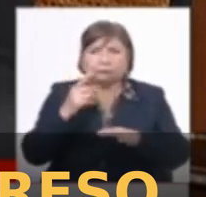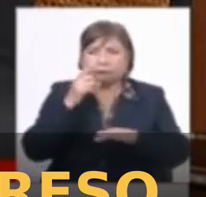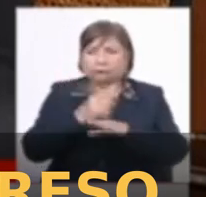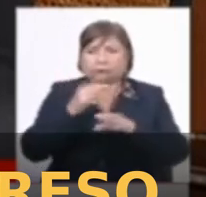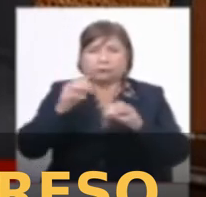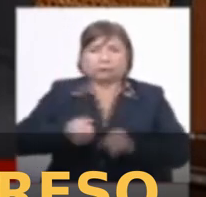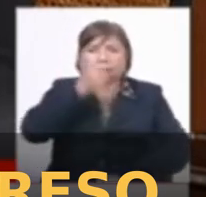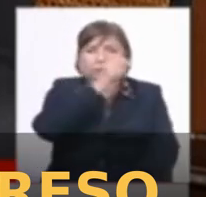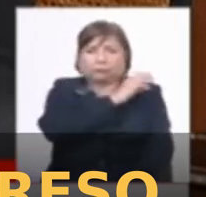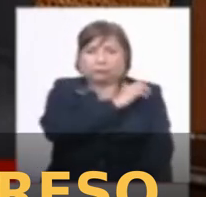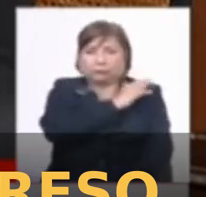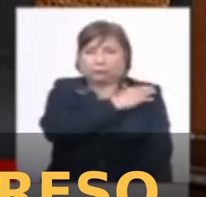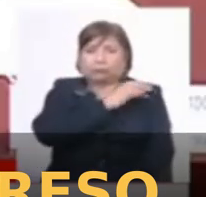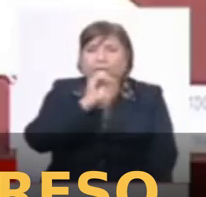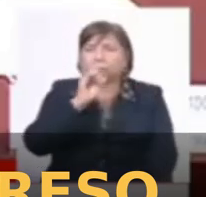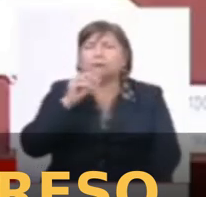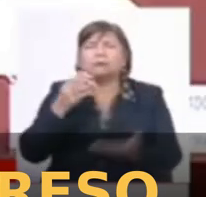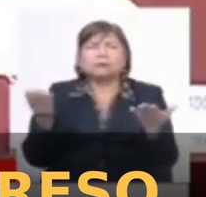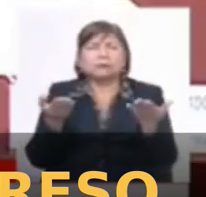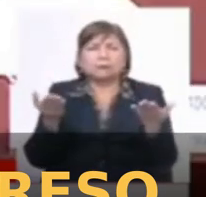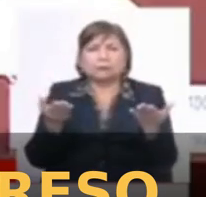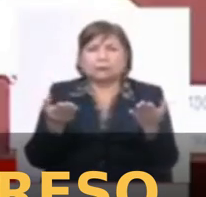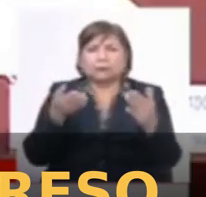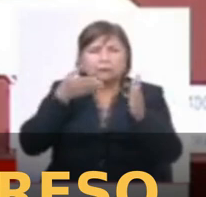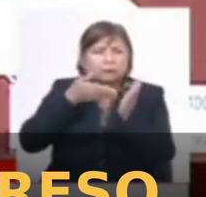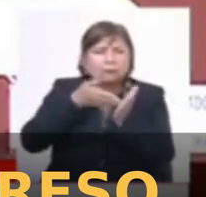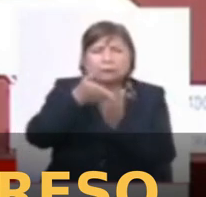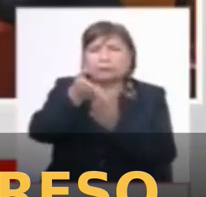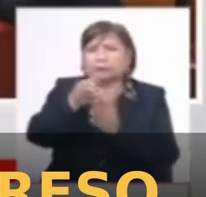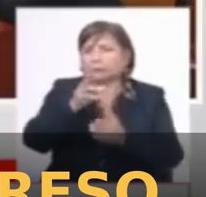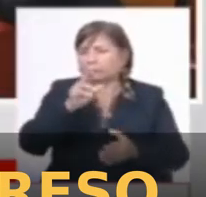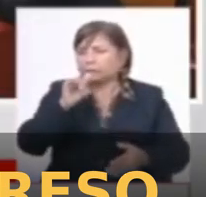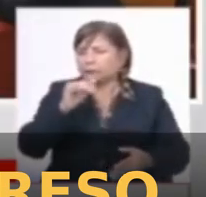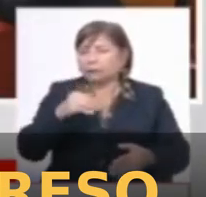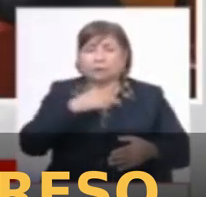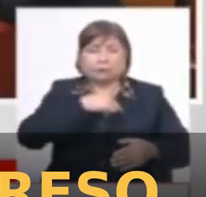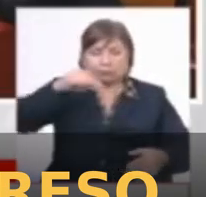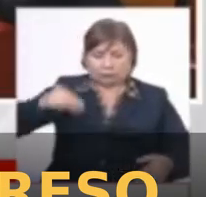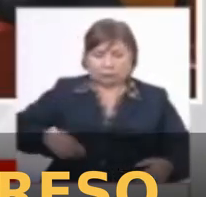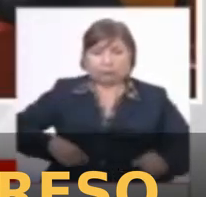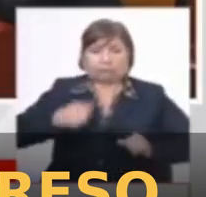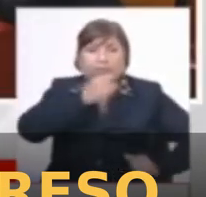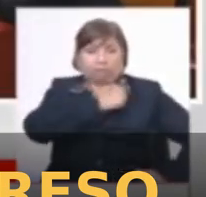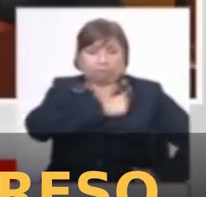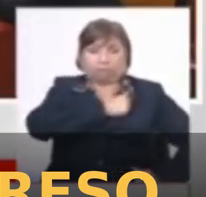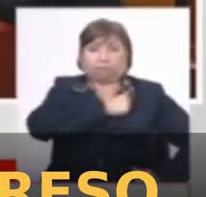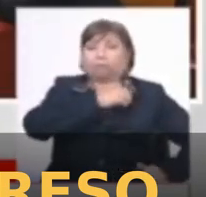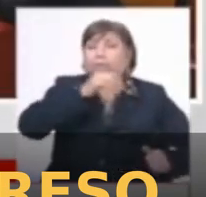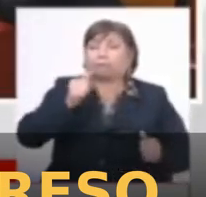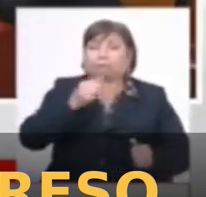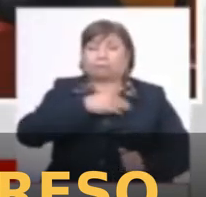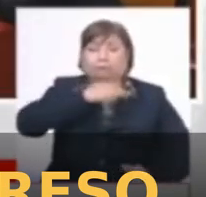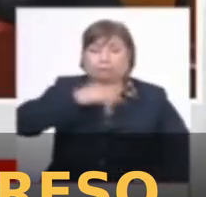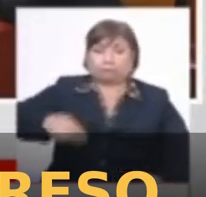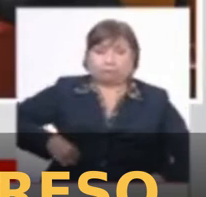los generales y el de la SUNAP. ¿Y hacia dónde estaban direccionando el arraigo laboral? Al Ministerio de Defensa. El ministro de